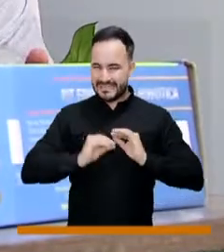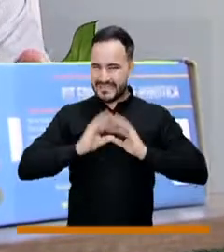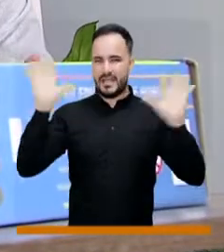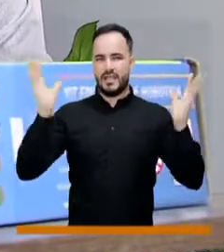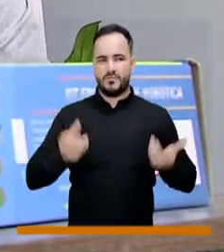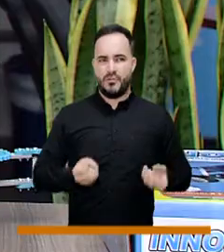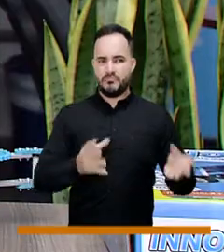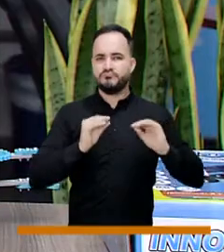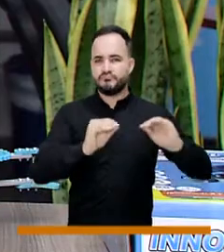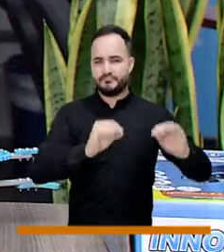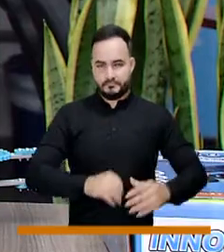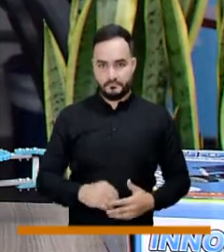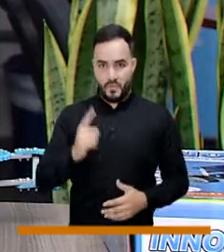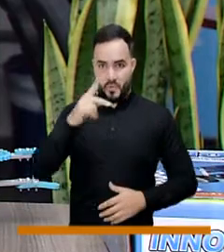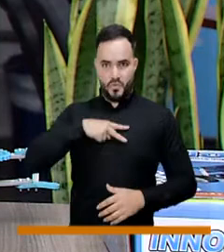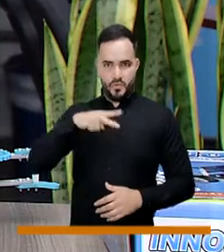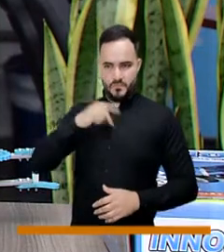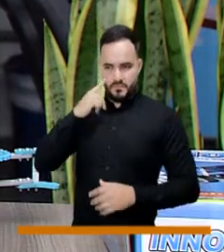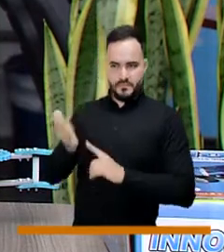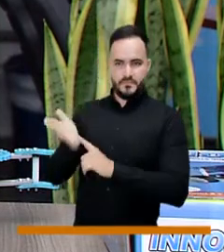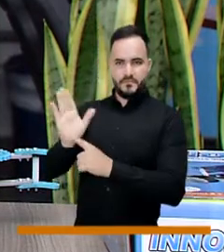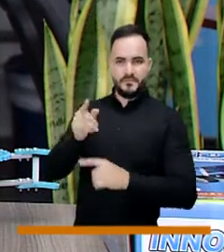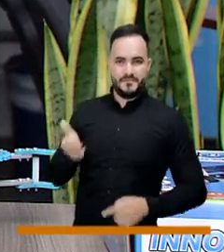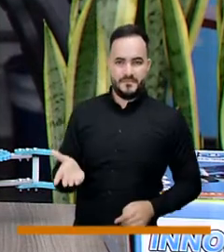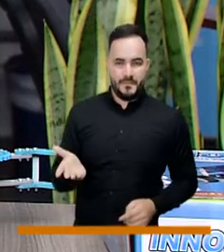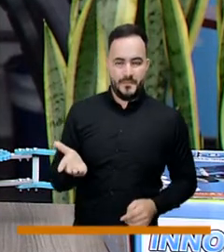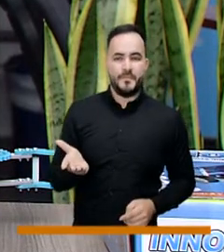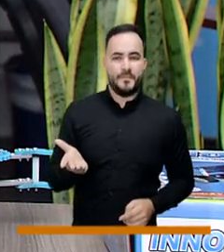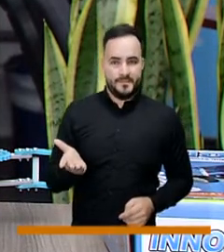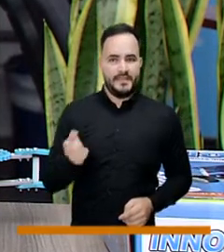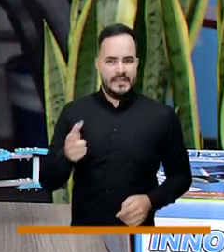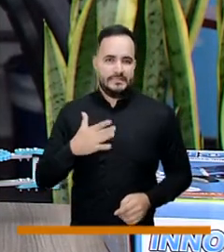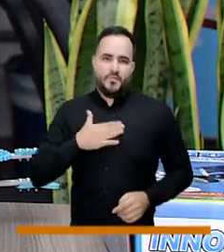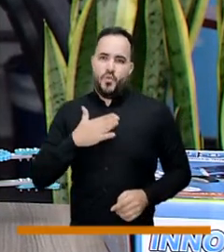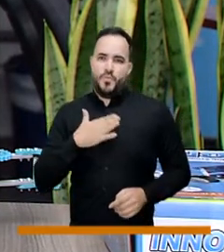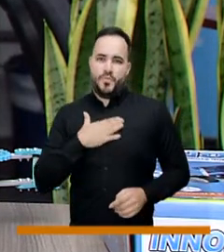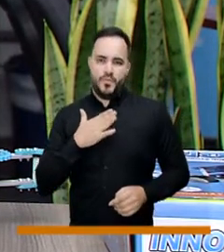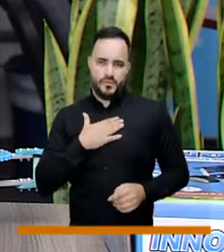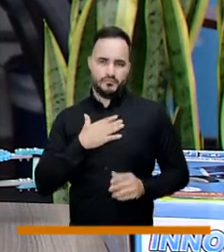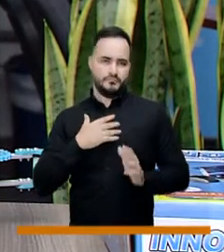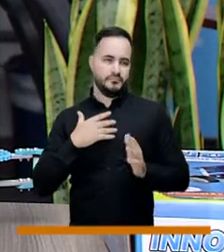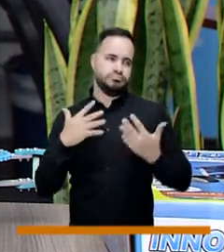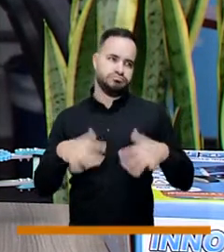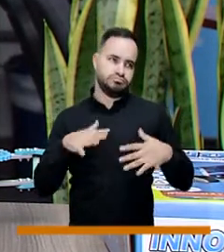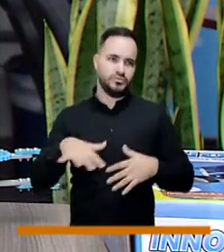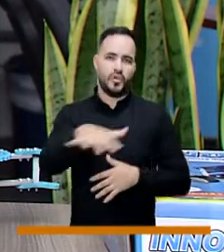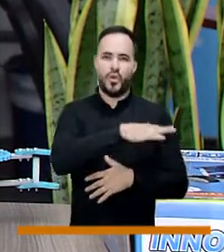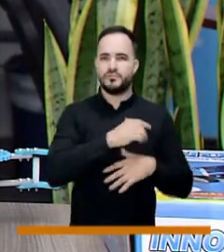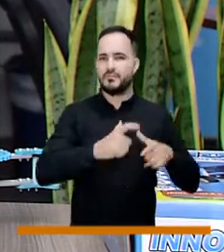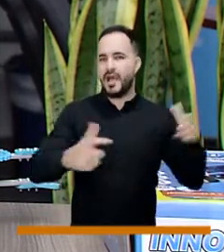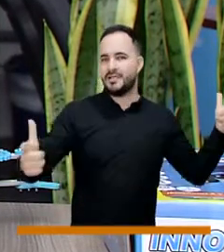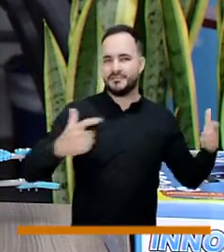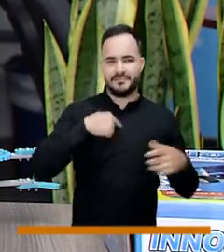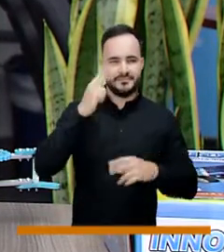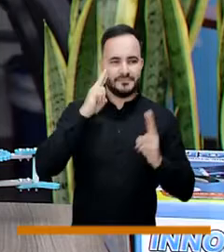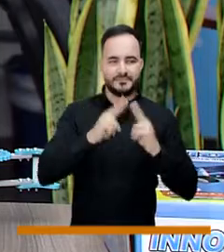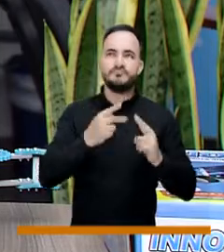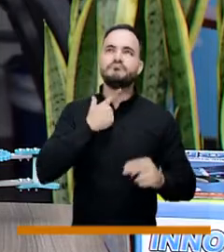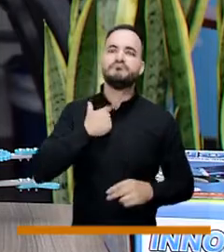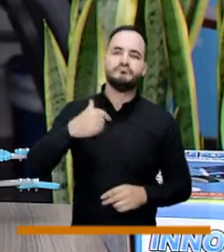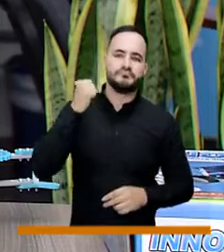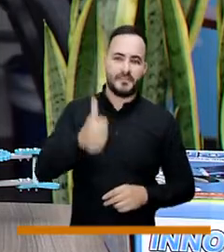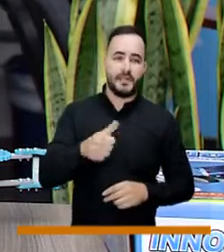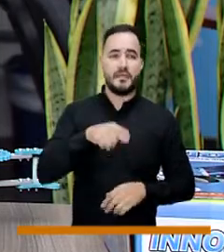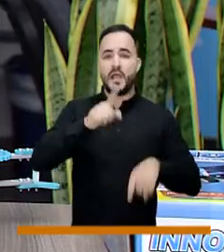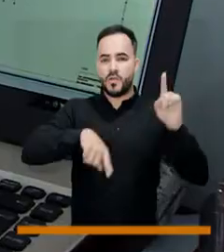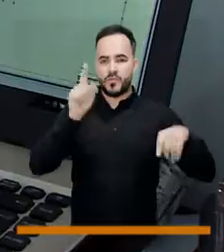propios. Este, por ejemplo, es el Innobot, que es nuestro producto estrella, que permite que los muchachos, al construirlo,